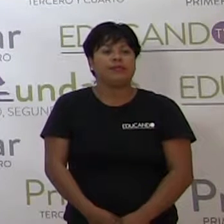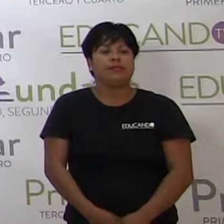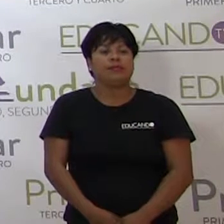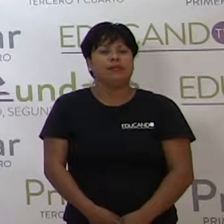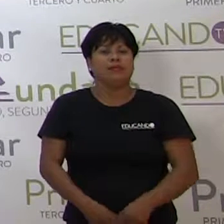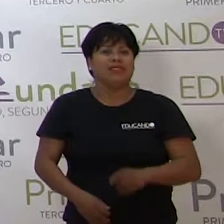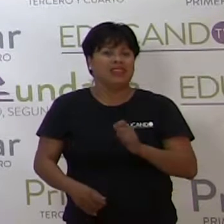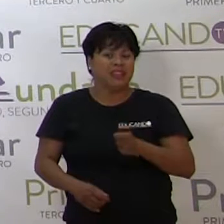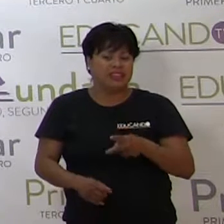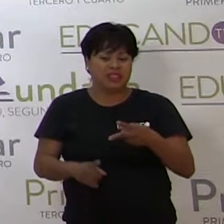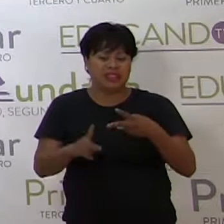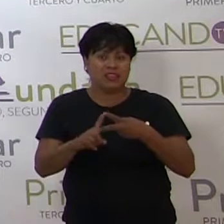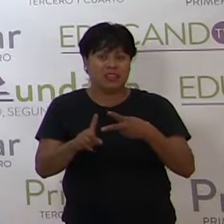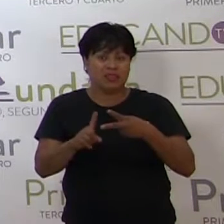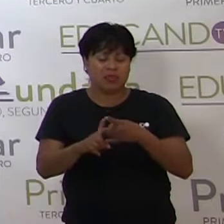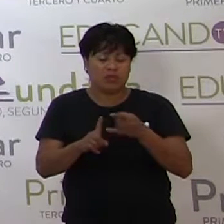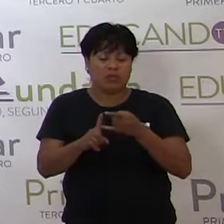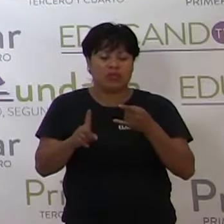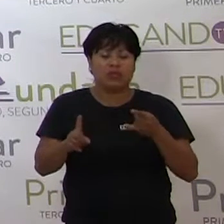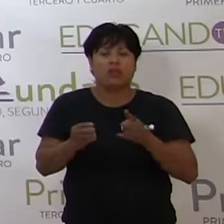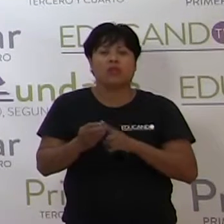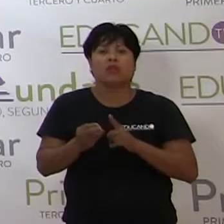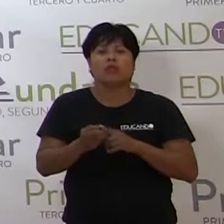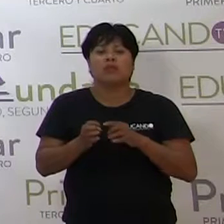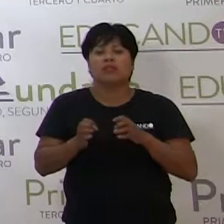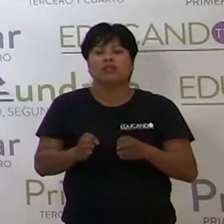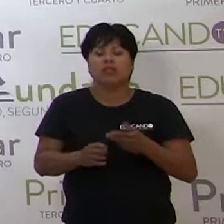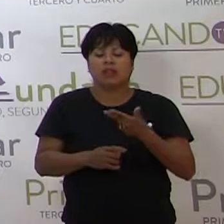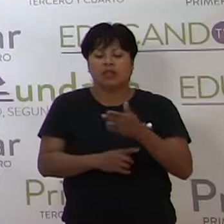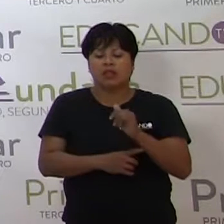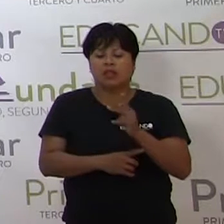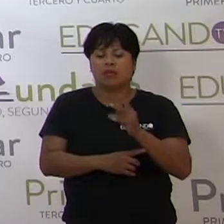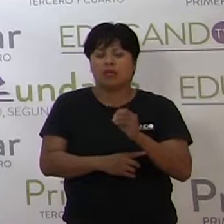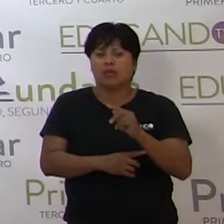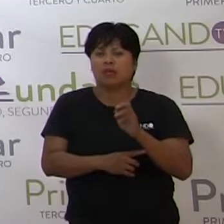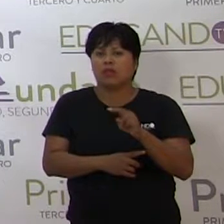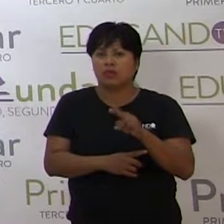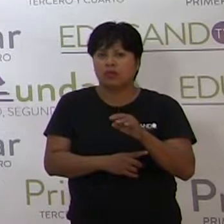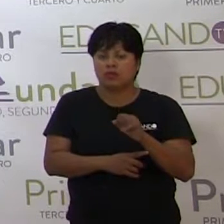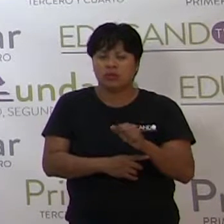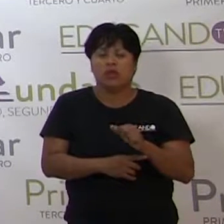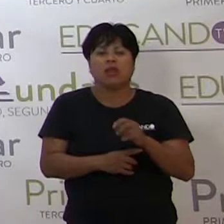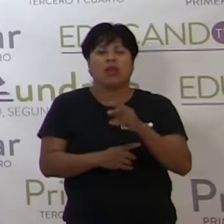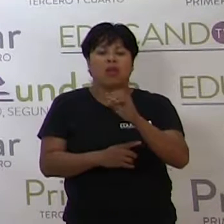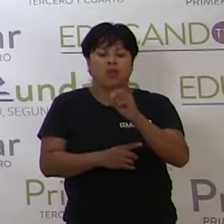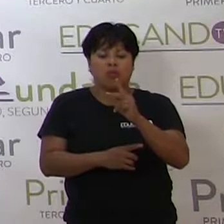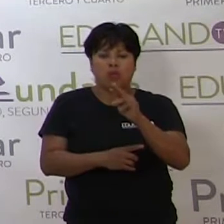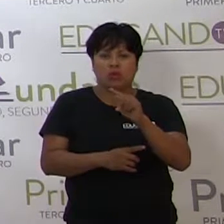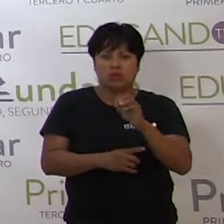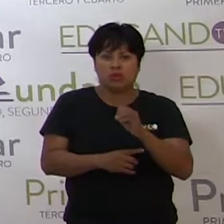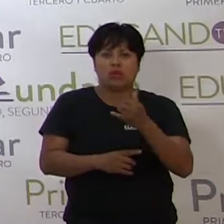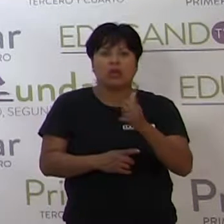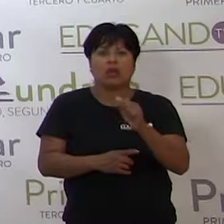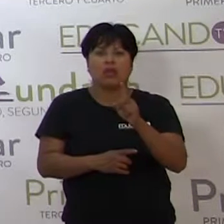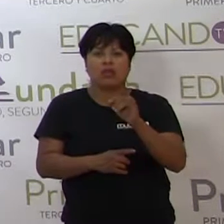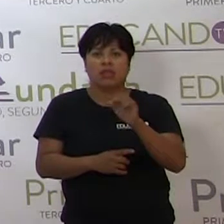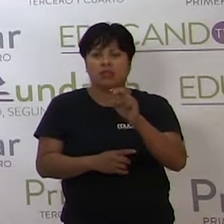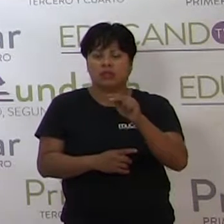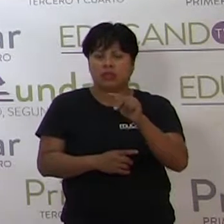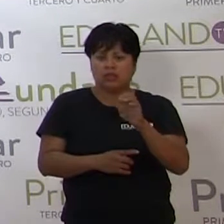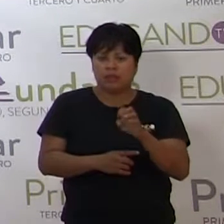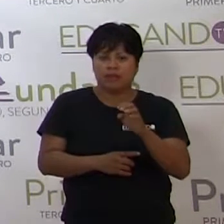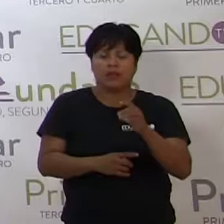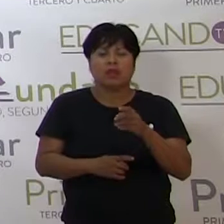un triángulo rectángulo, ¿dónde está hipotenusa, cateto opuesto y cateto adyacente? va